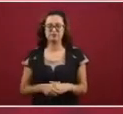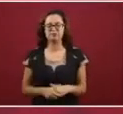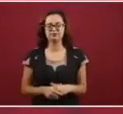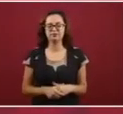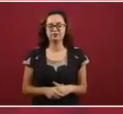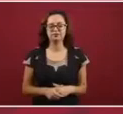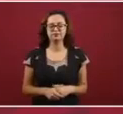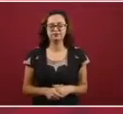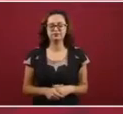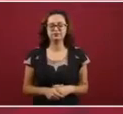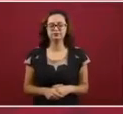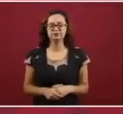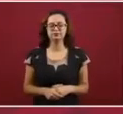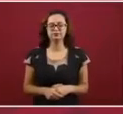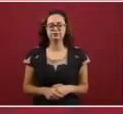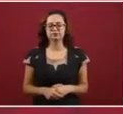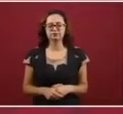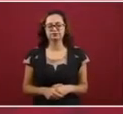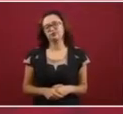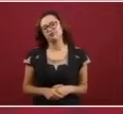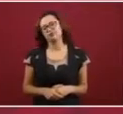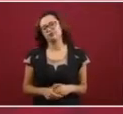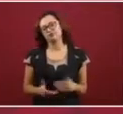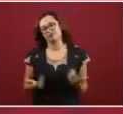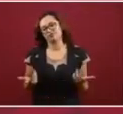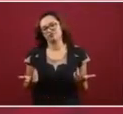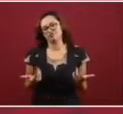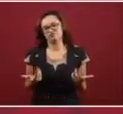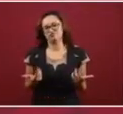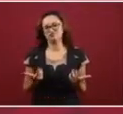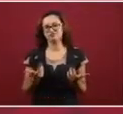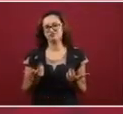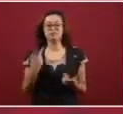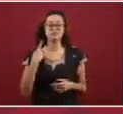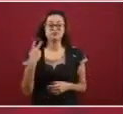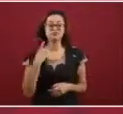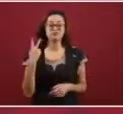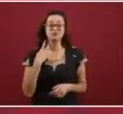Esa política, claro